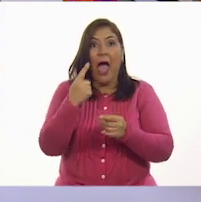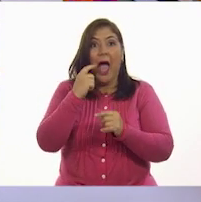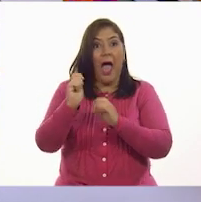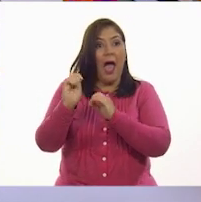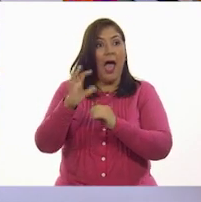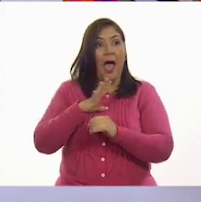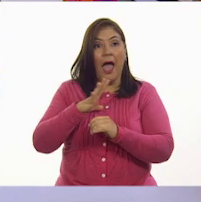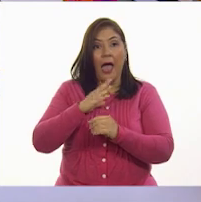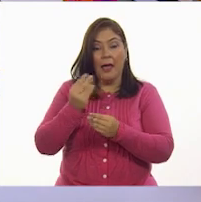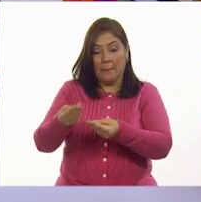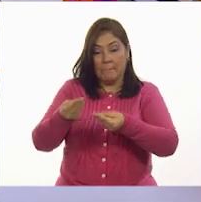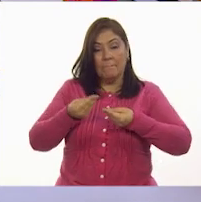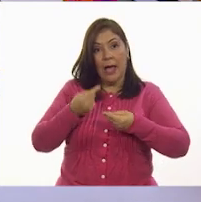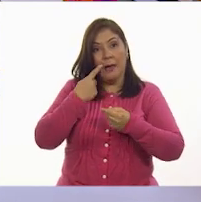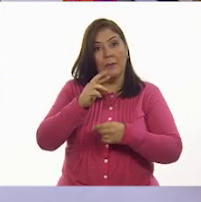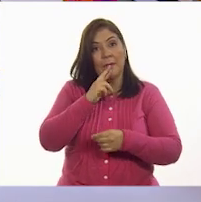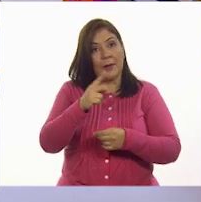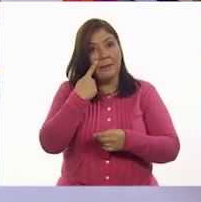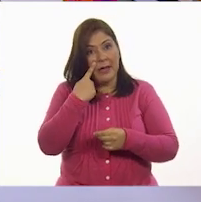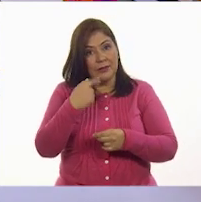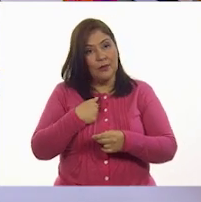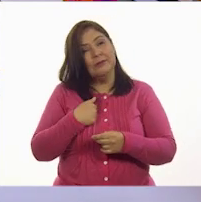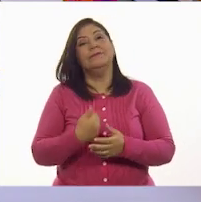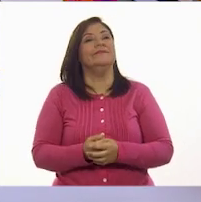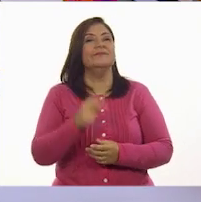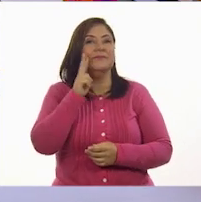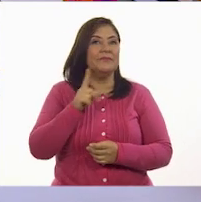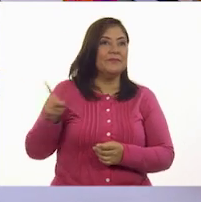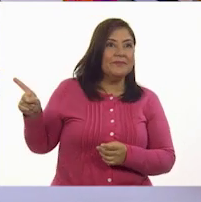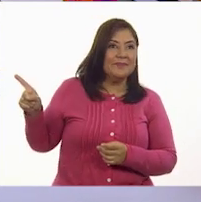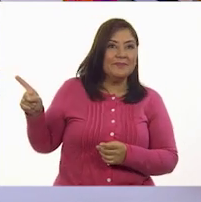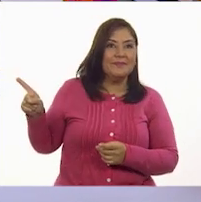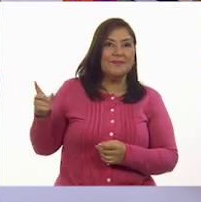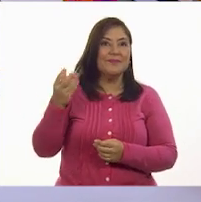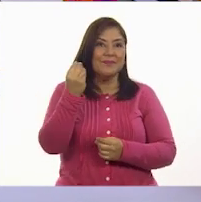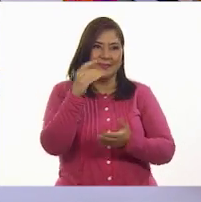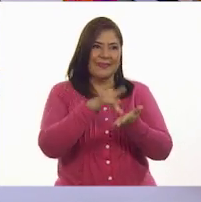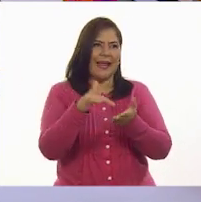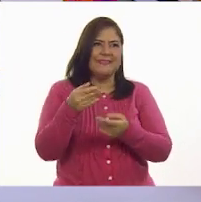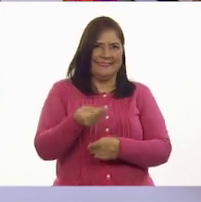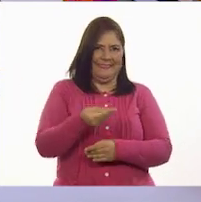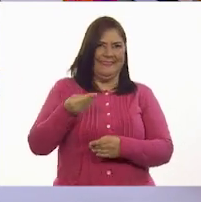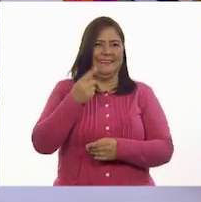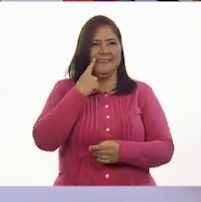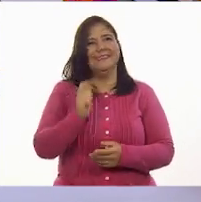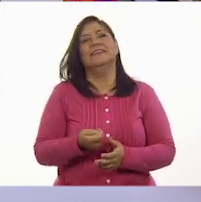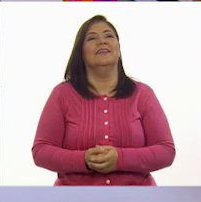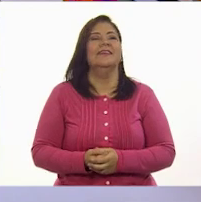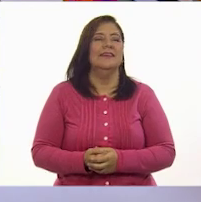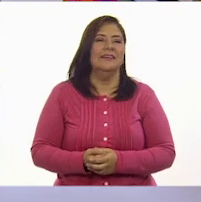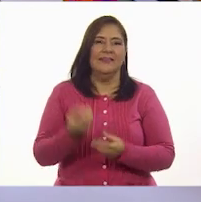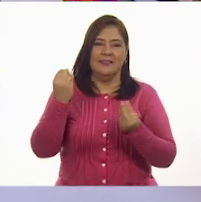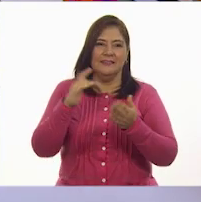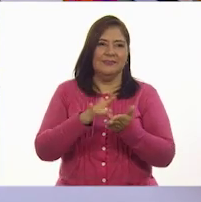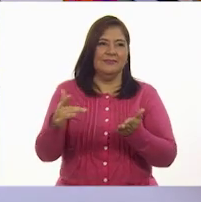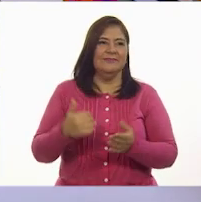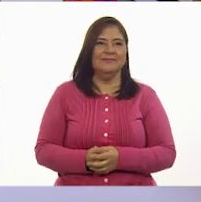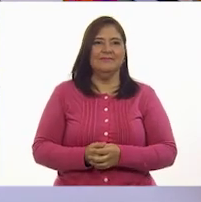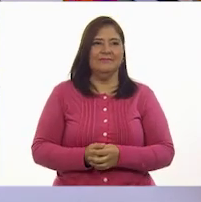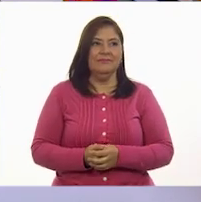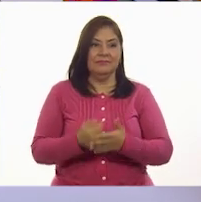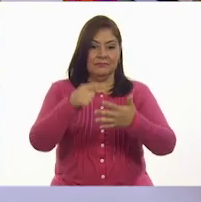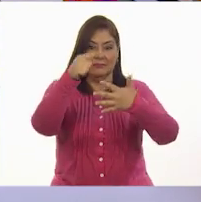Ya llegó una respuesta. Voy a verla. Vamos a ver. Muchas gracias. ¡Ay! ¡Suéltala! Muchas gracias. Muchas, ¡ay!